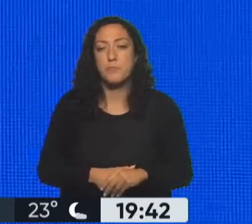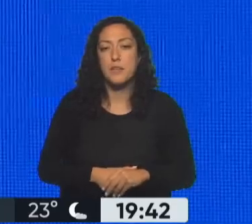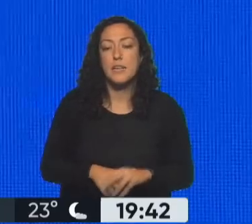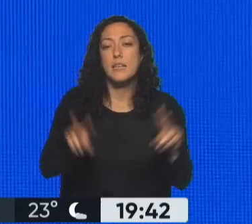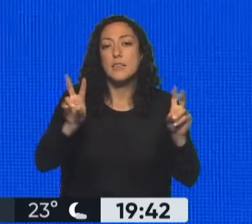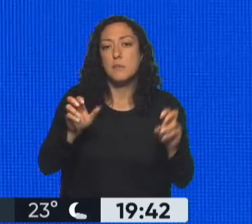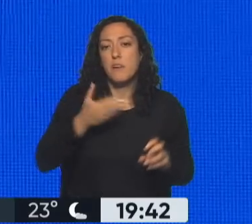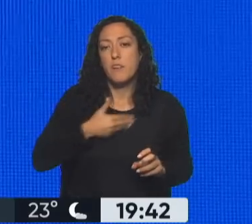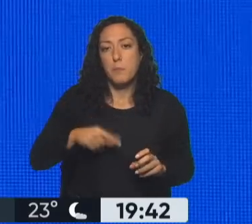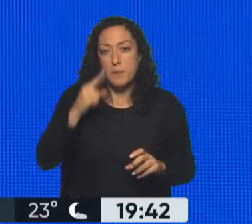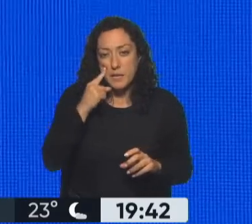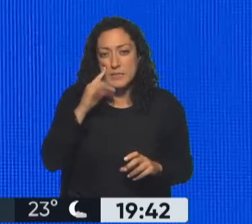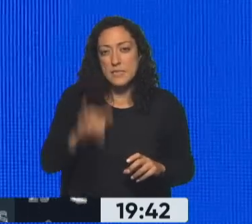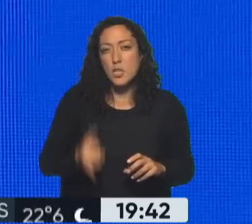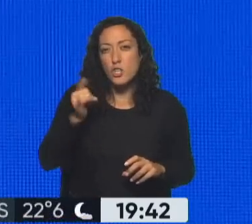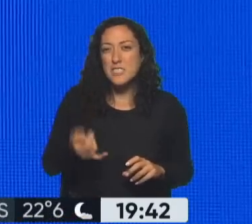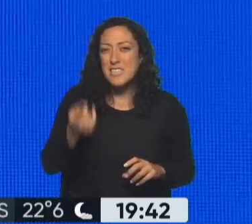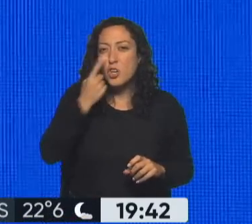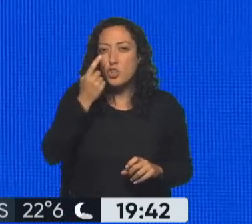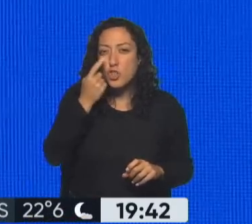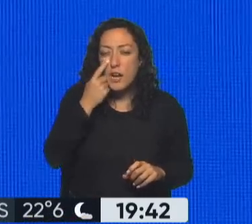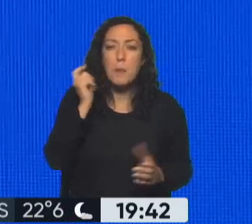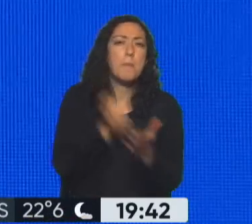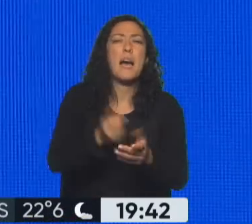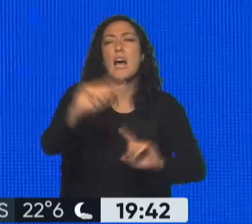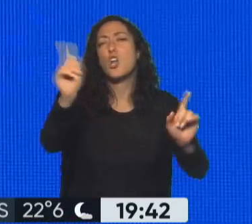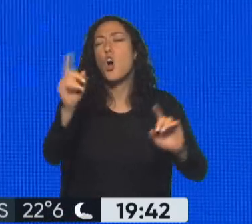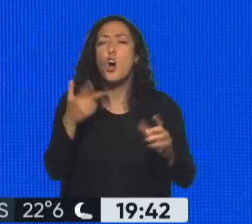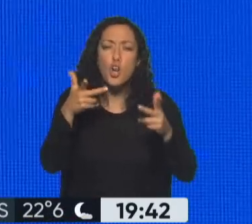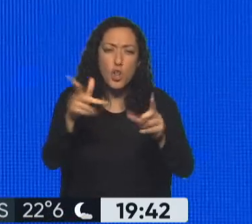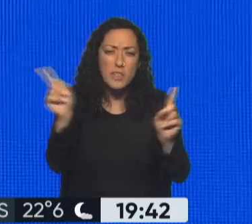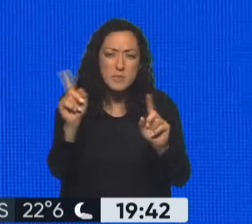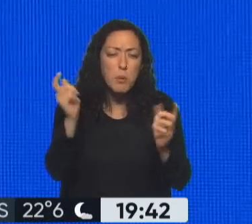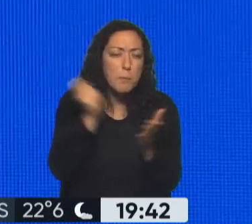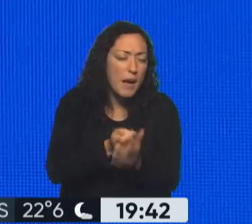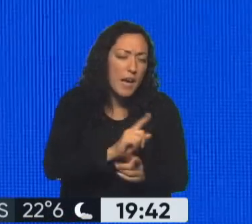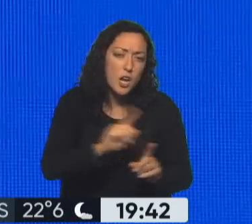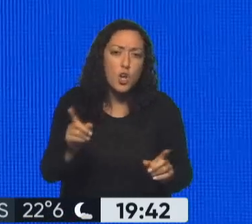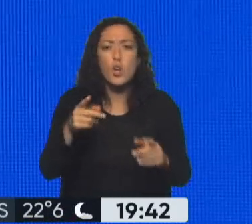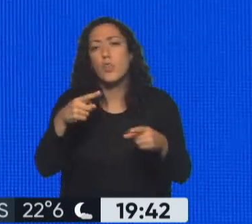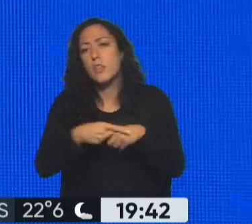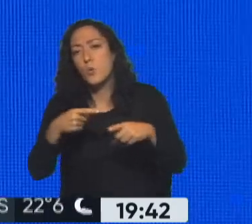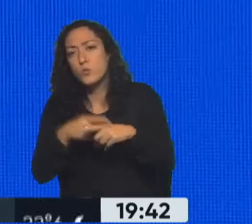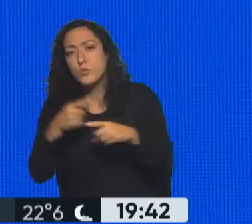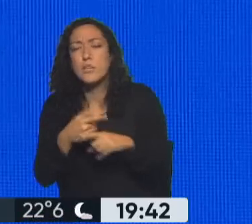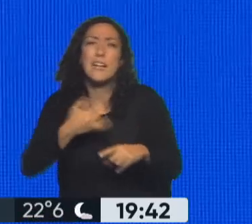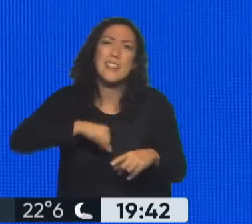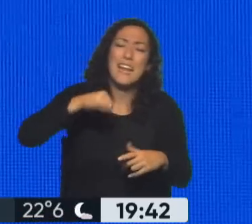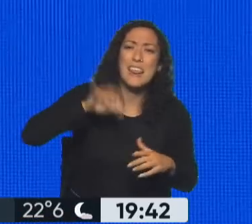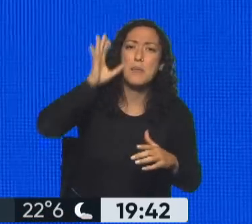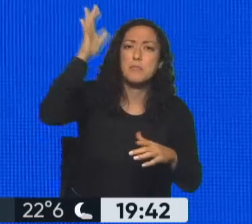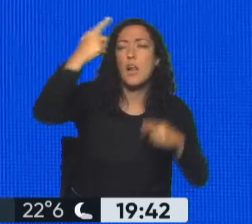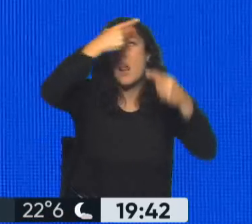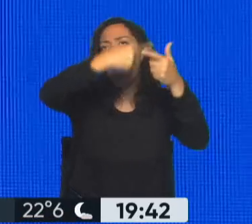es necesario revisar, pero no para no pagar, nadie dice que no haya que pagar, más allá de la discusión de las sobretasas,